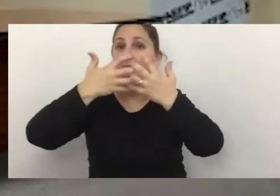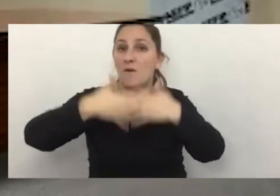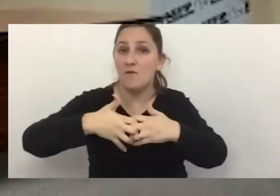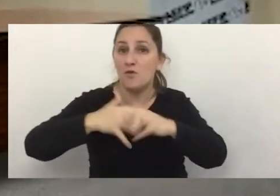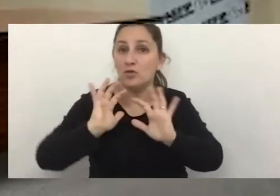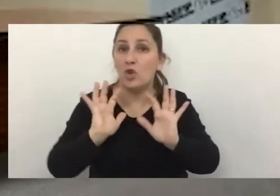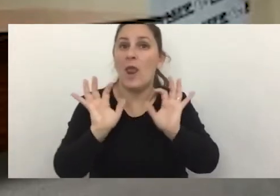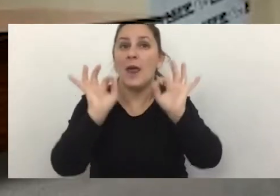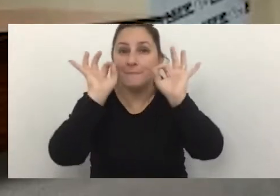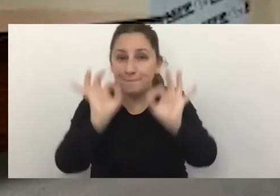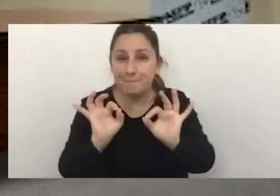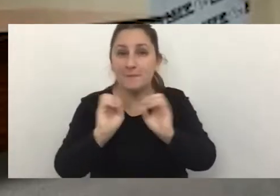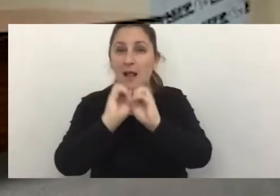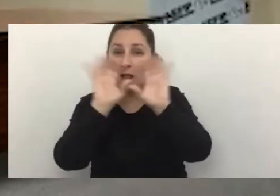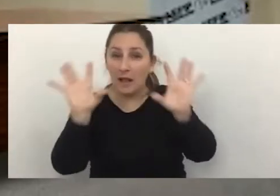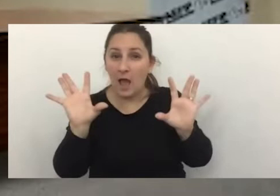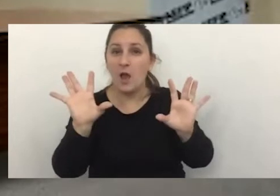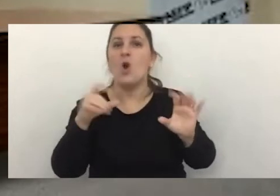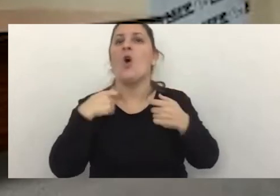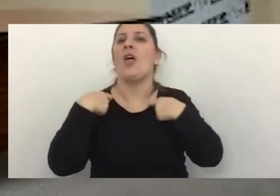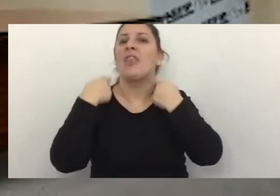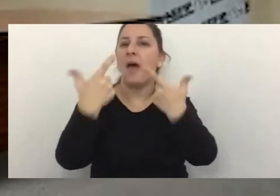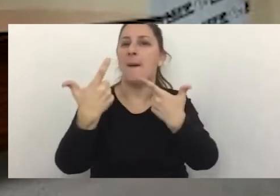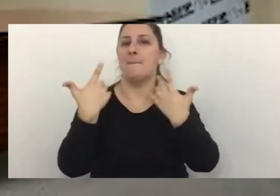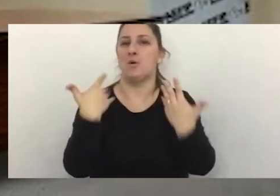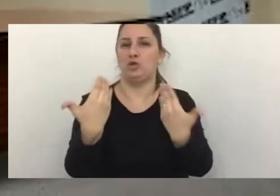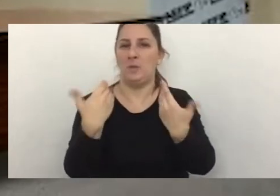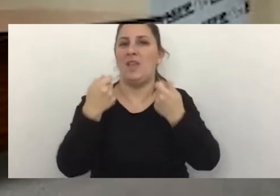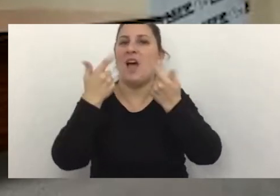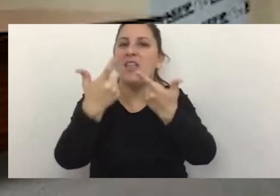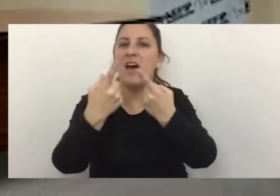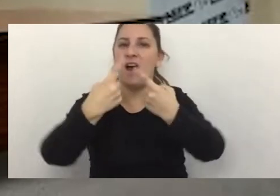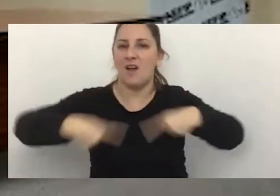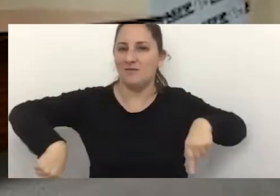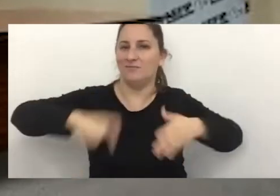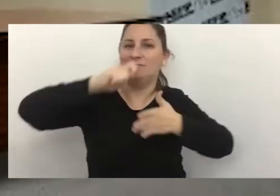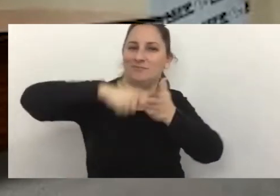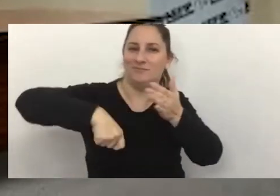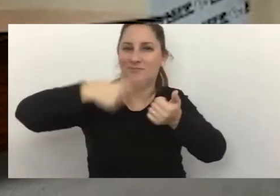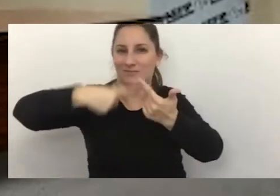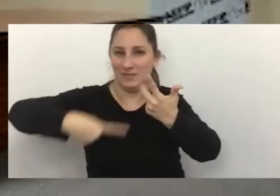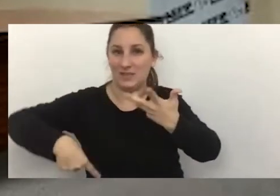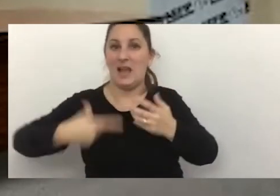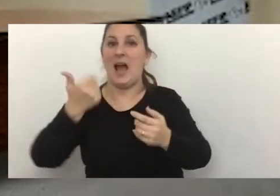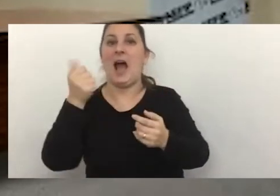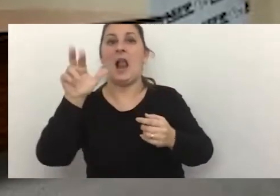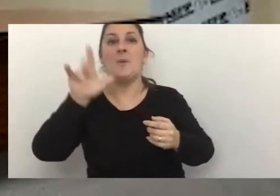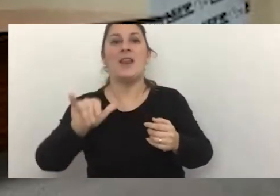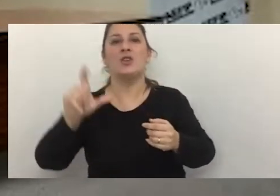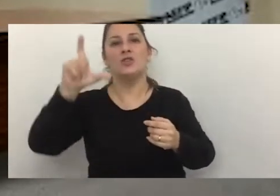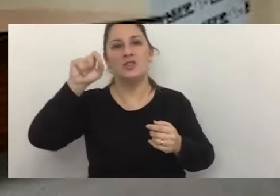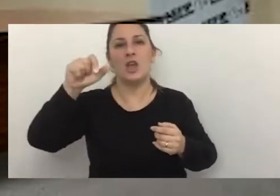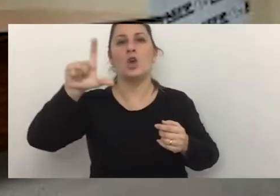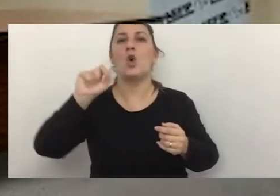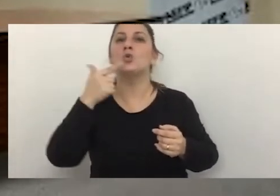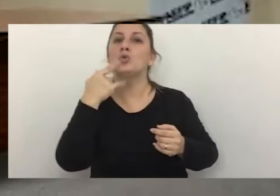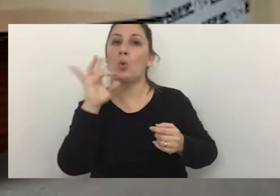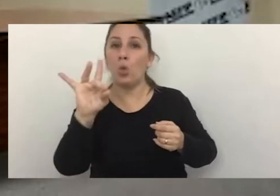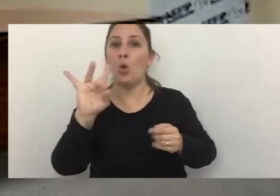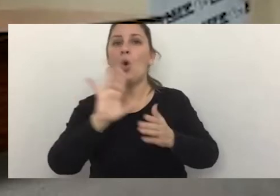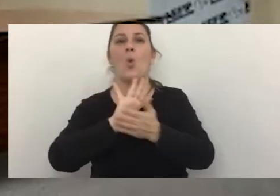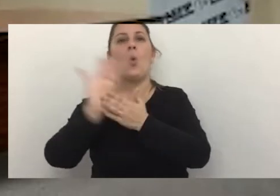concretos, da instrumentos. Y así es que aparece en Álvarez con Cencosud otra norma que